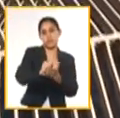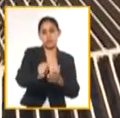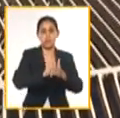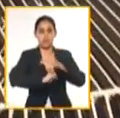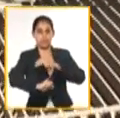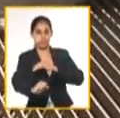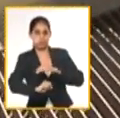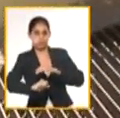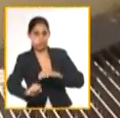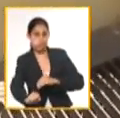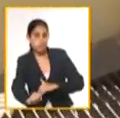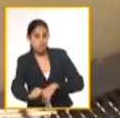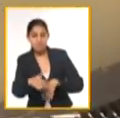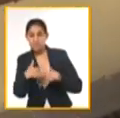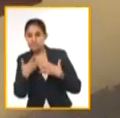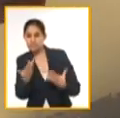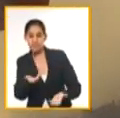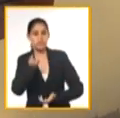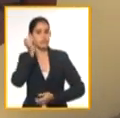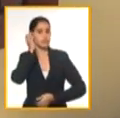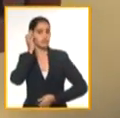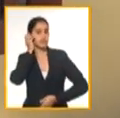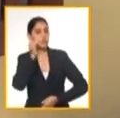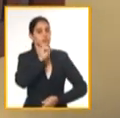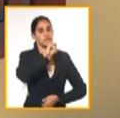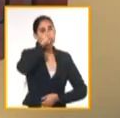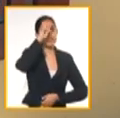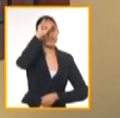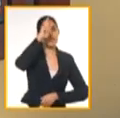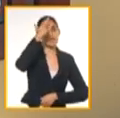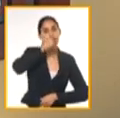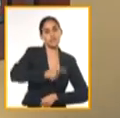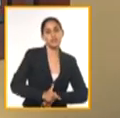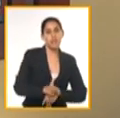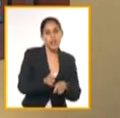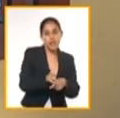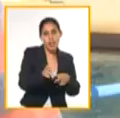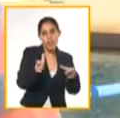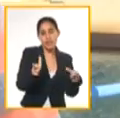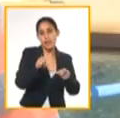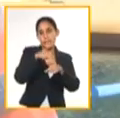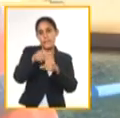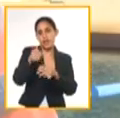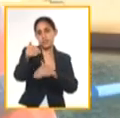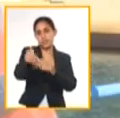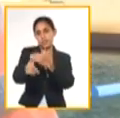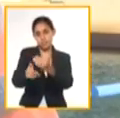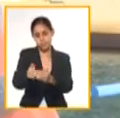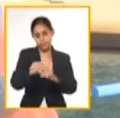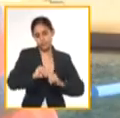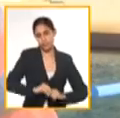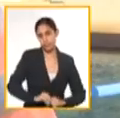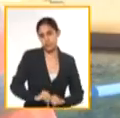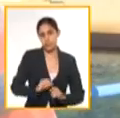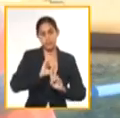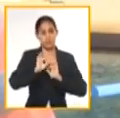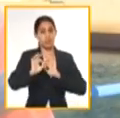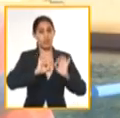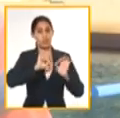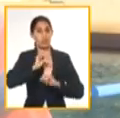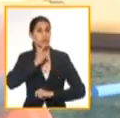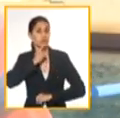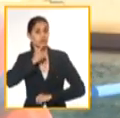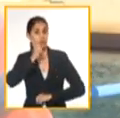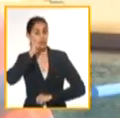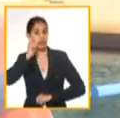La creación de islas electrificadas localmente permitió otro paso. Se protegieron en la medida de las posibilidades de las